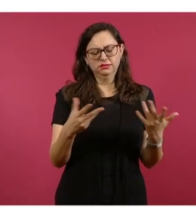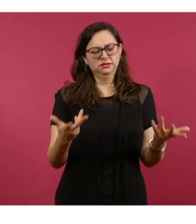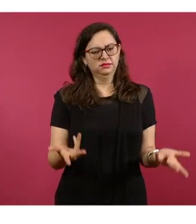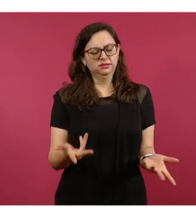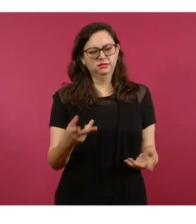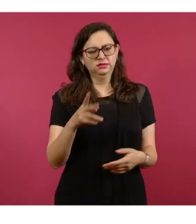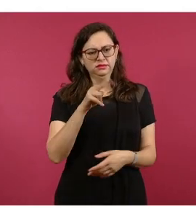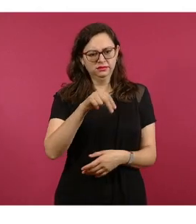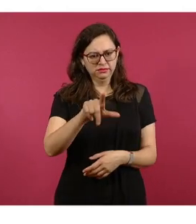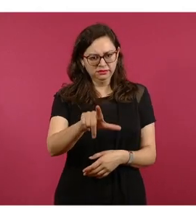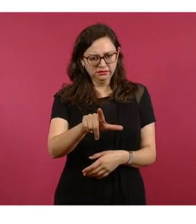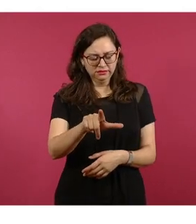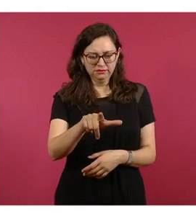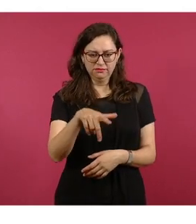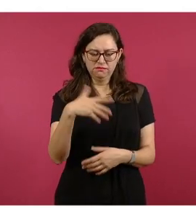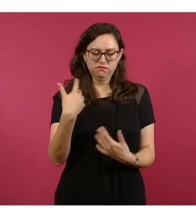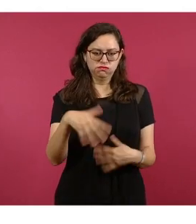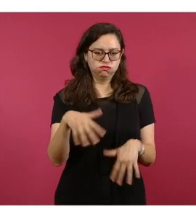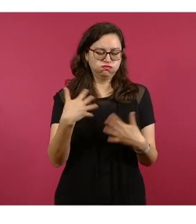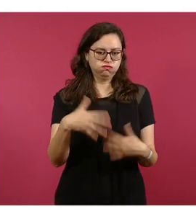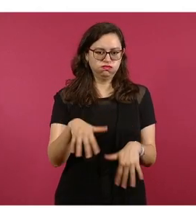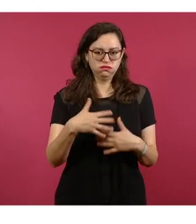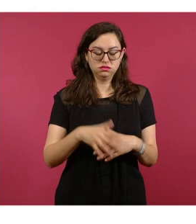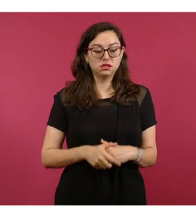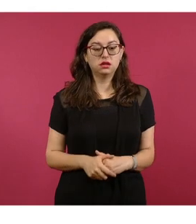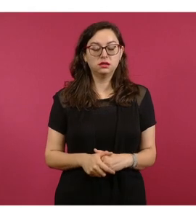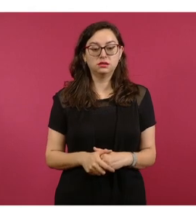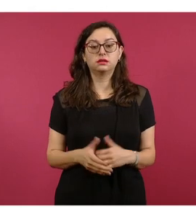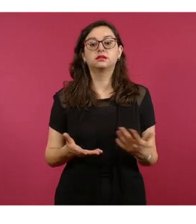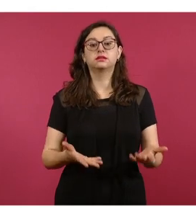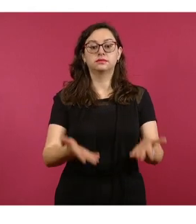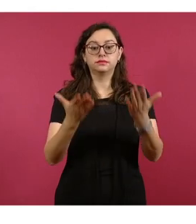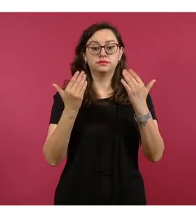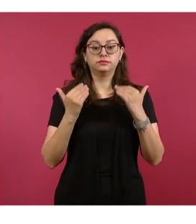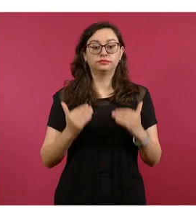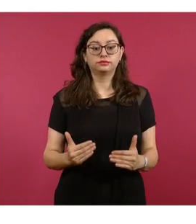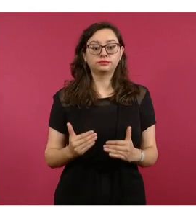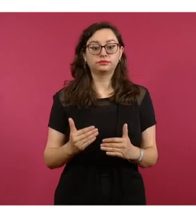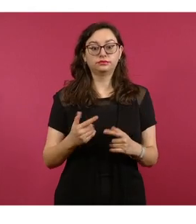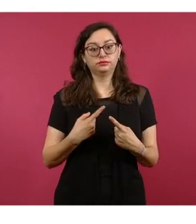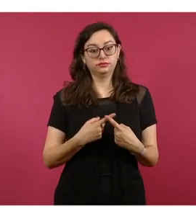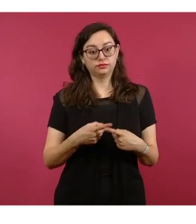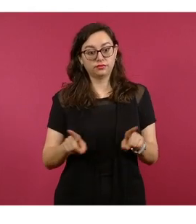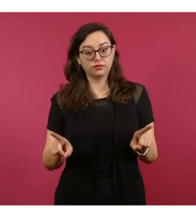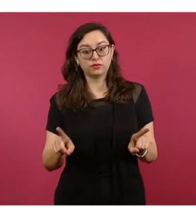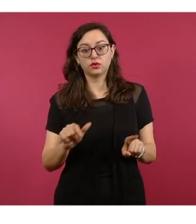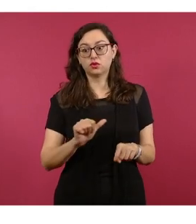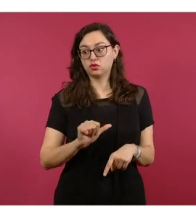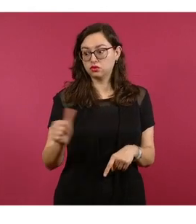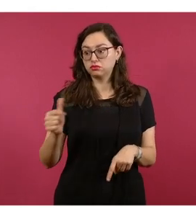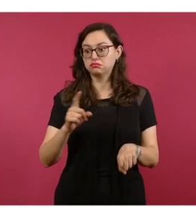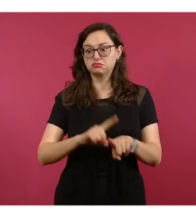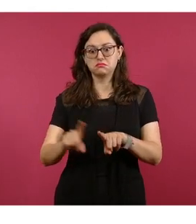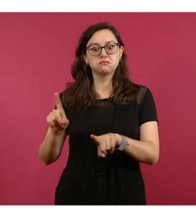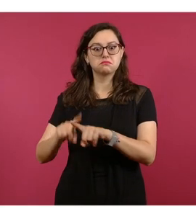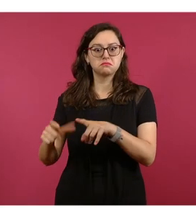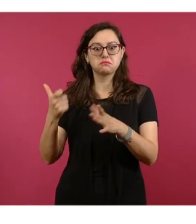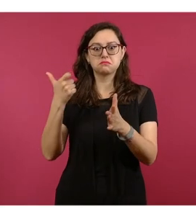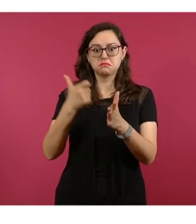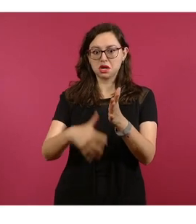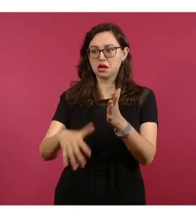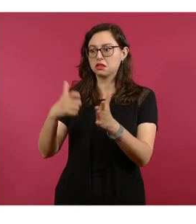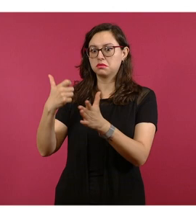Apodaca, Nuevo León, por parte de Petro7. Y tenemos estaciones con mucho mejores precios también en la premium. Por ejemplo,